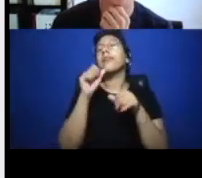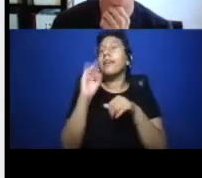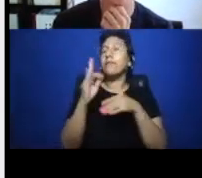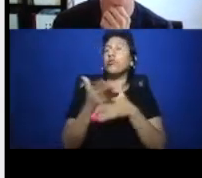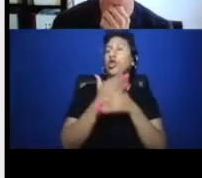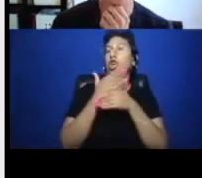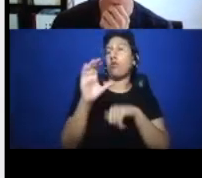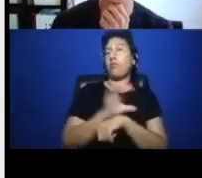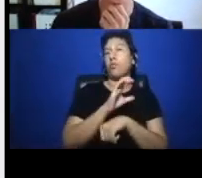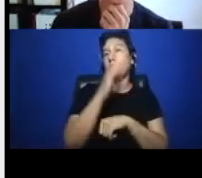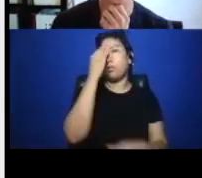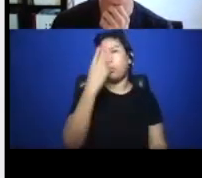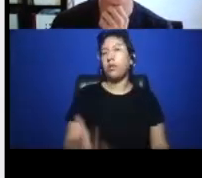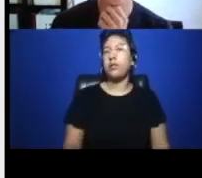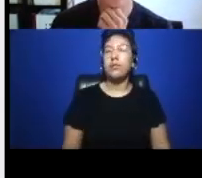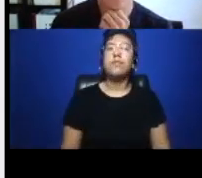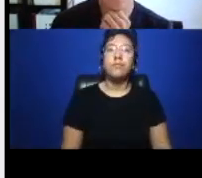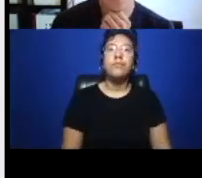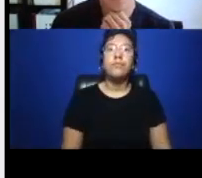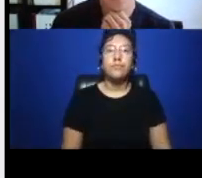O si compartes una computadora, ¿verdad?